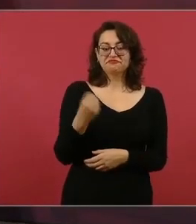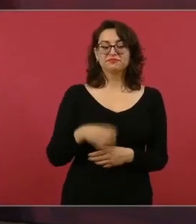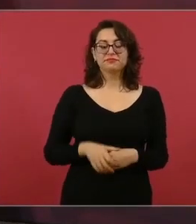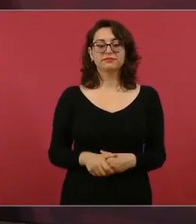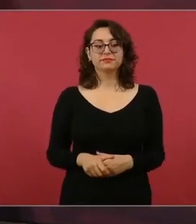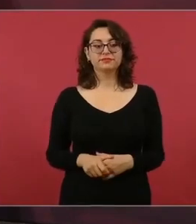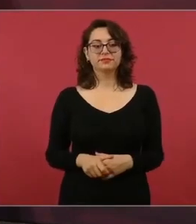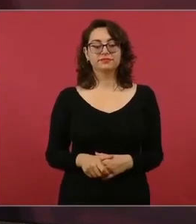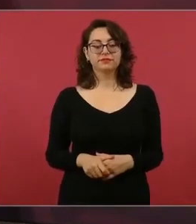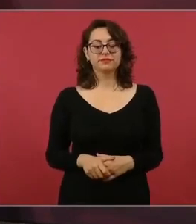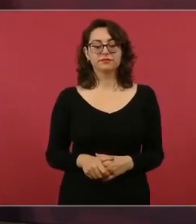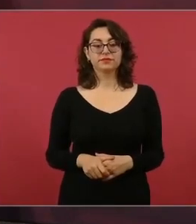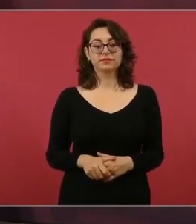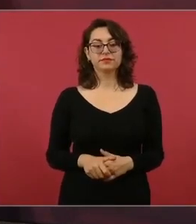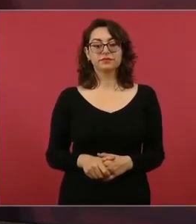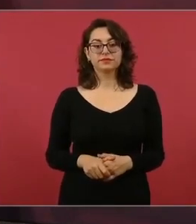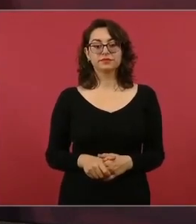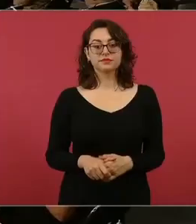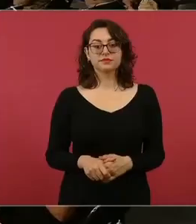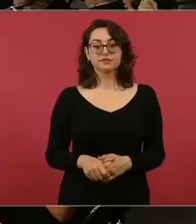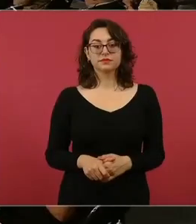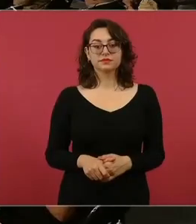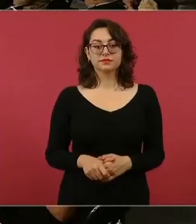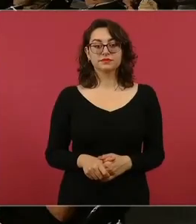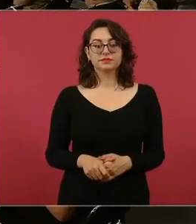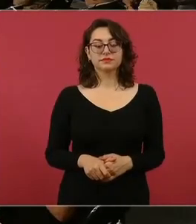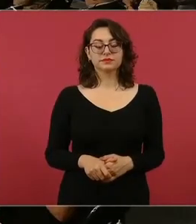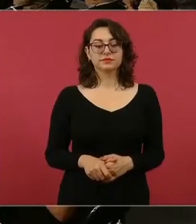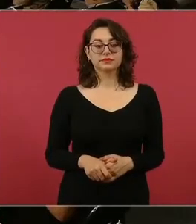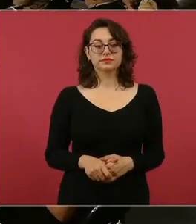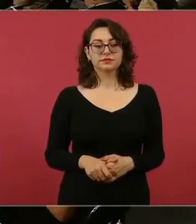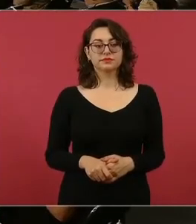Y este es el comportamiento sexenal.